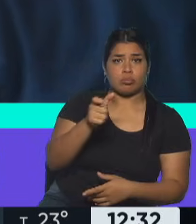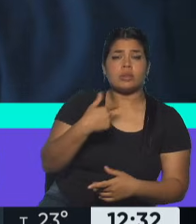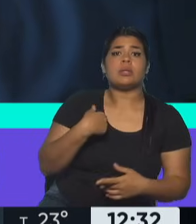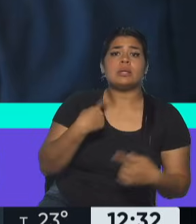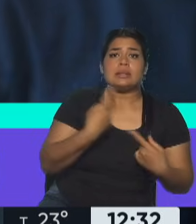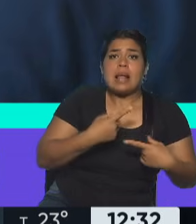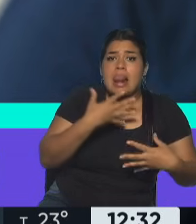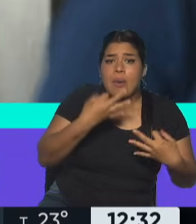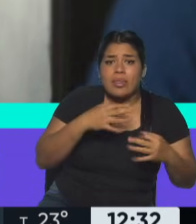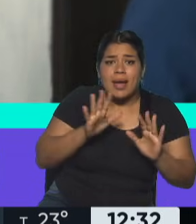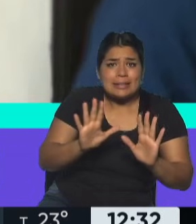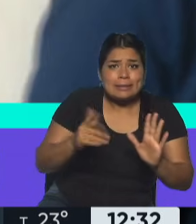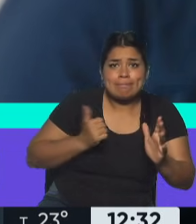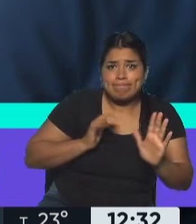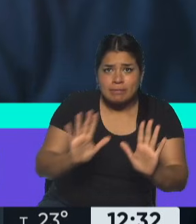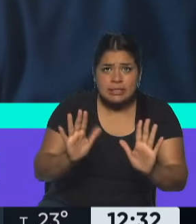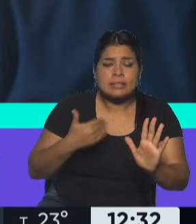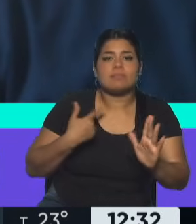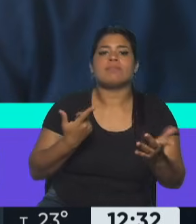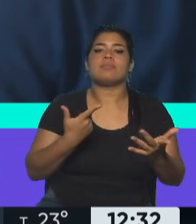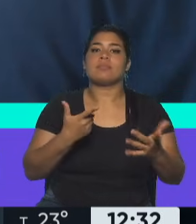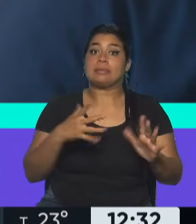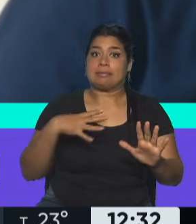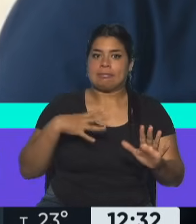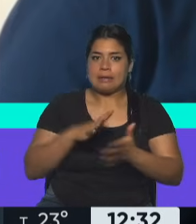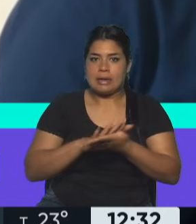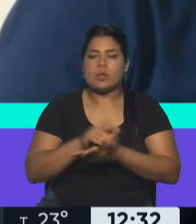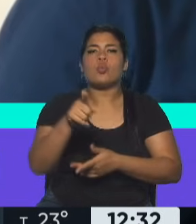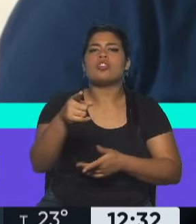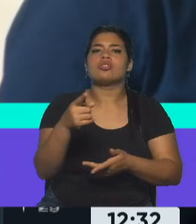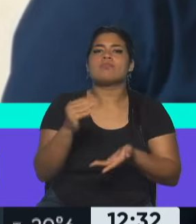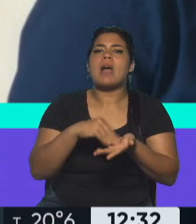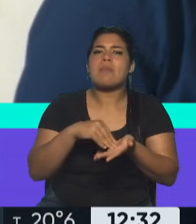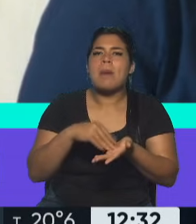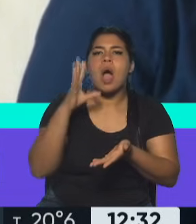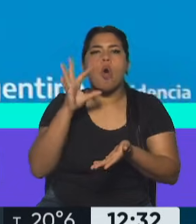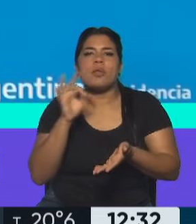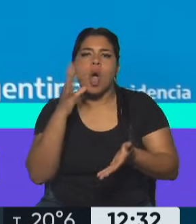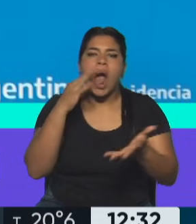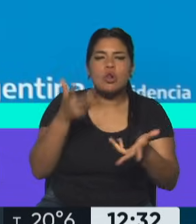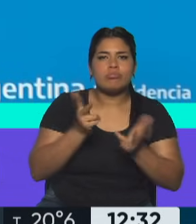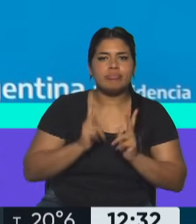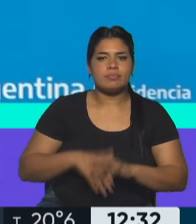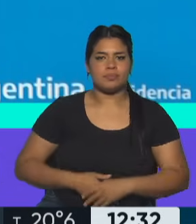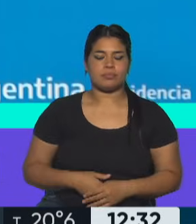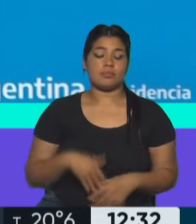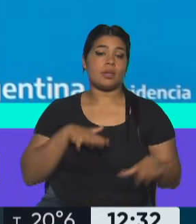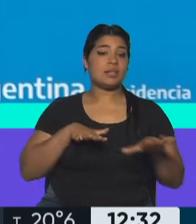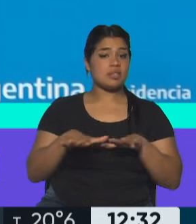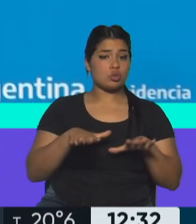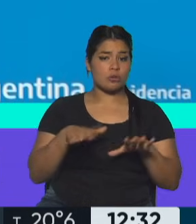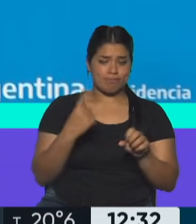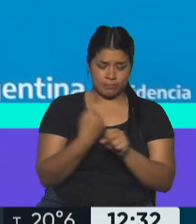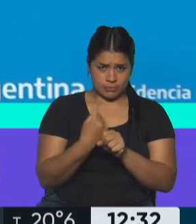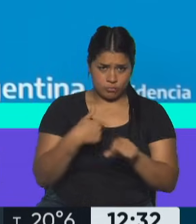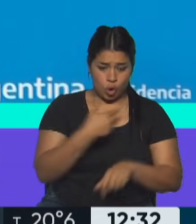la situación sigue latente. ¿Qué podrías agregar como información de esta particular situación? La situación, primero,